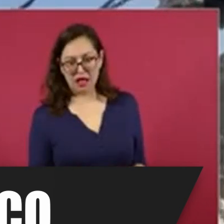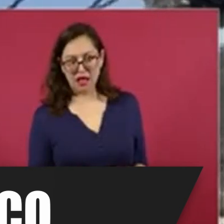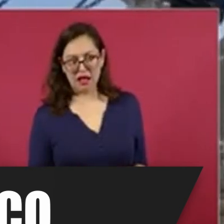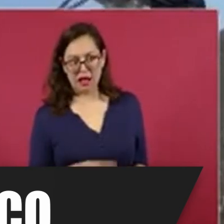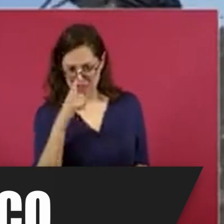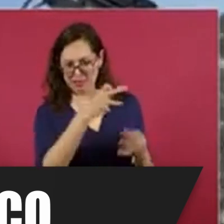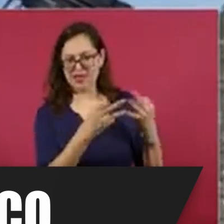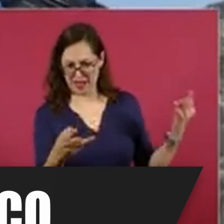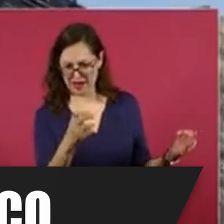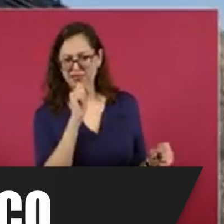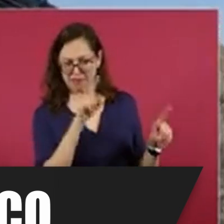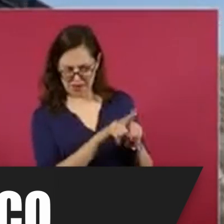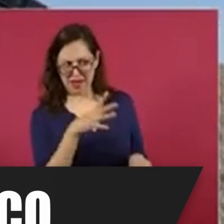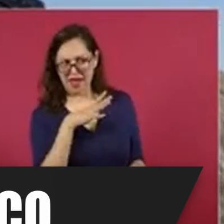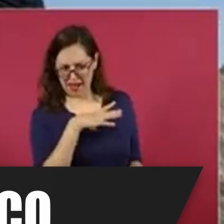territorio